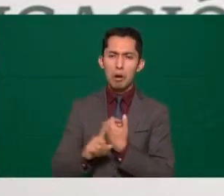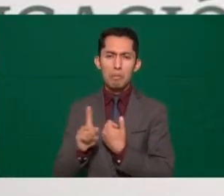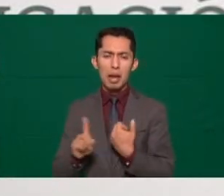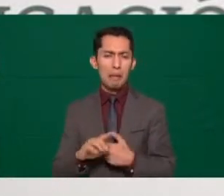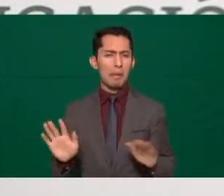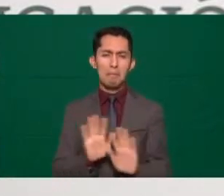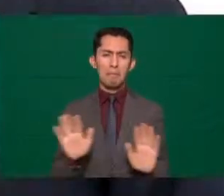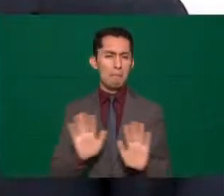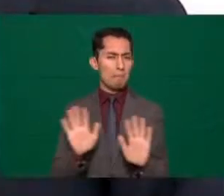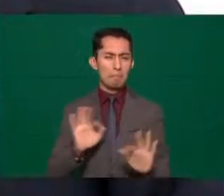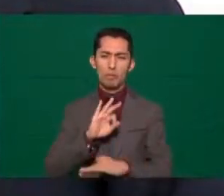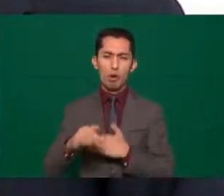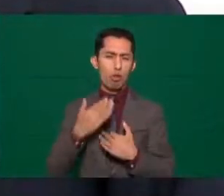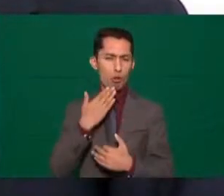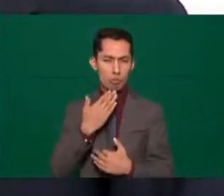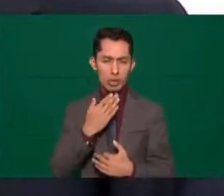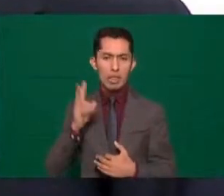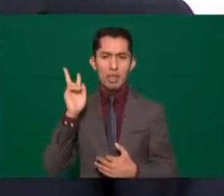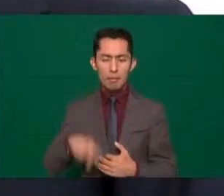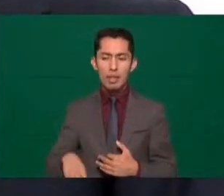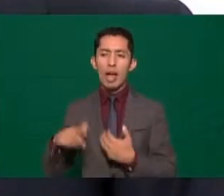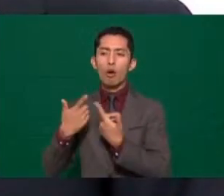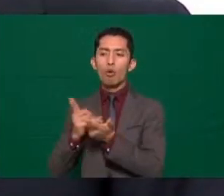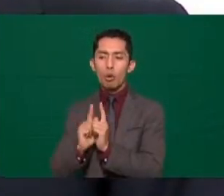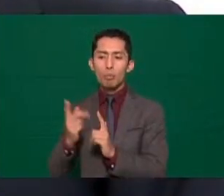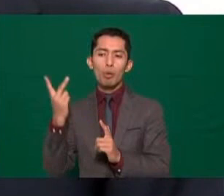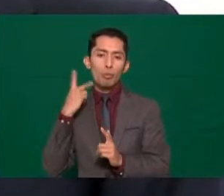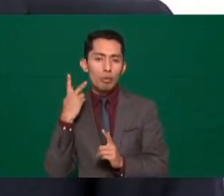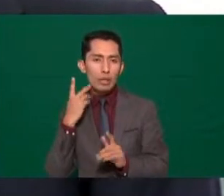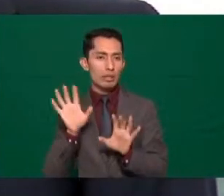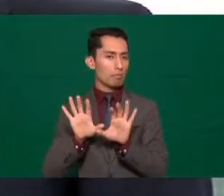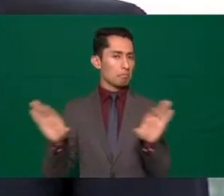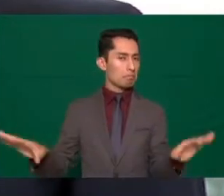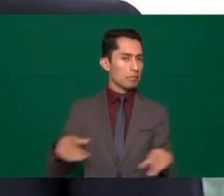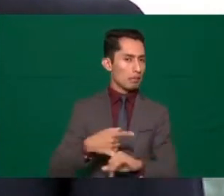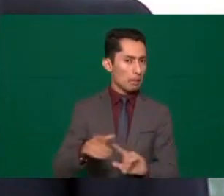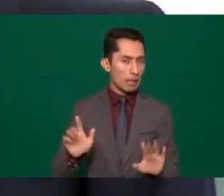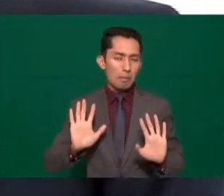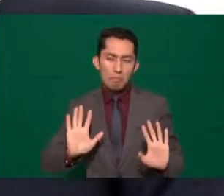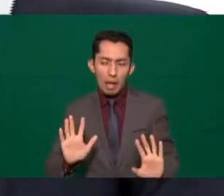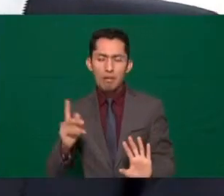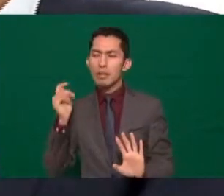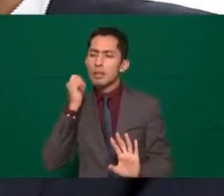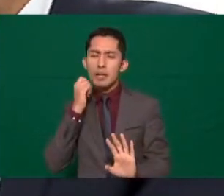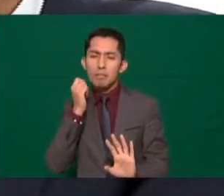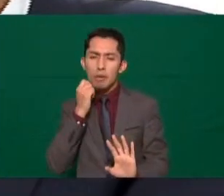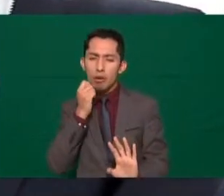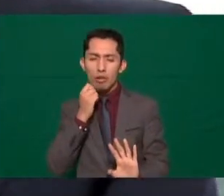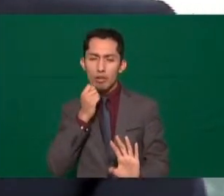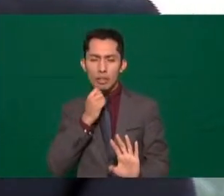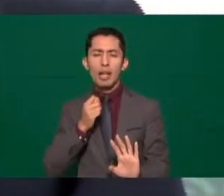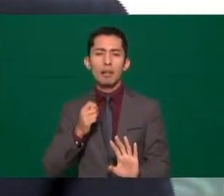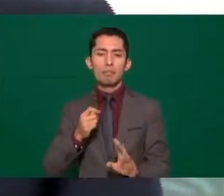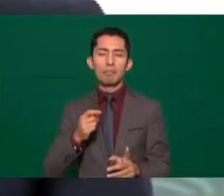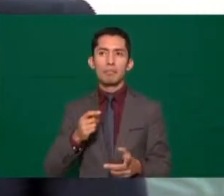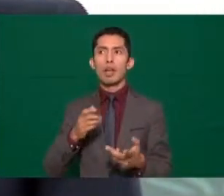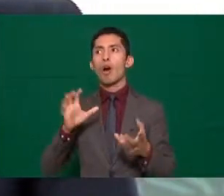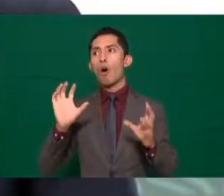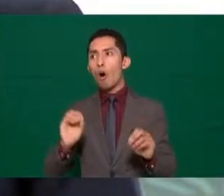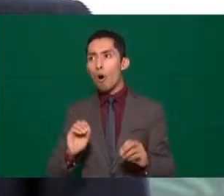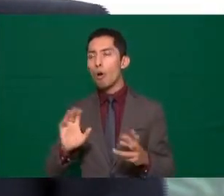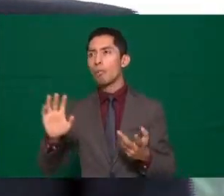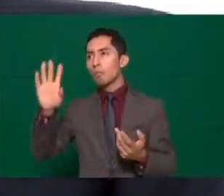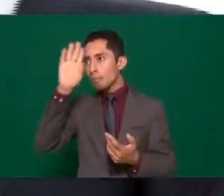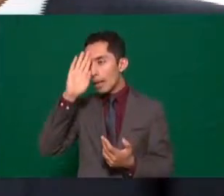Somos de movimientos distintos, pero ya no es el tiempo, o todavía no